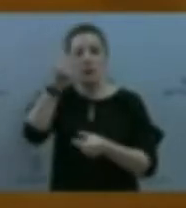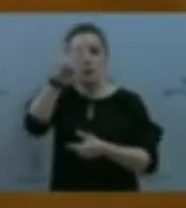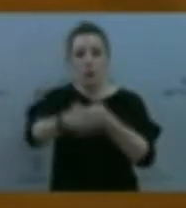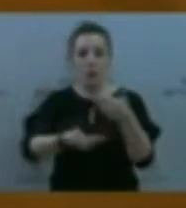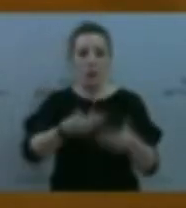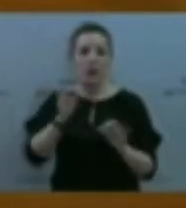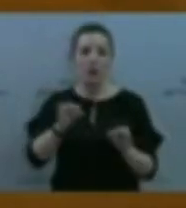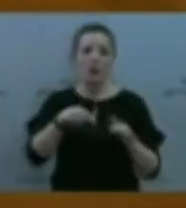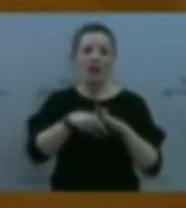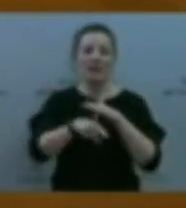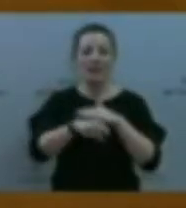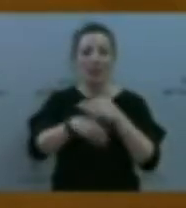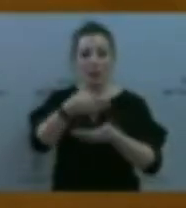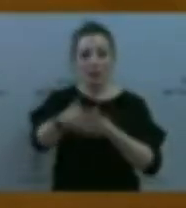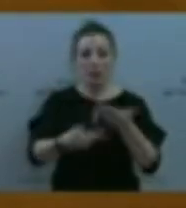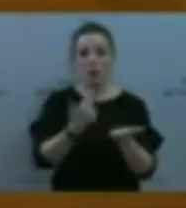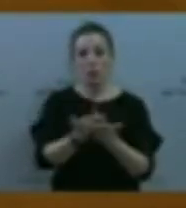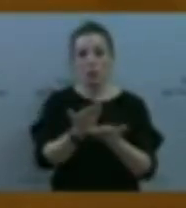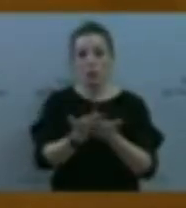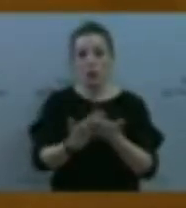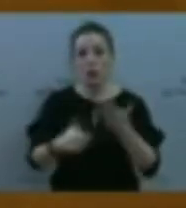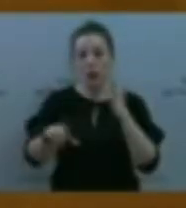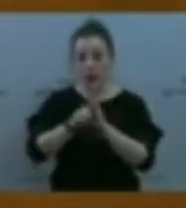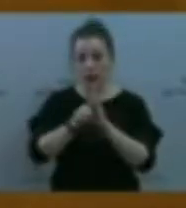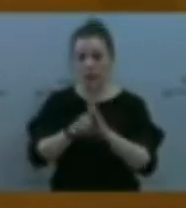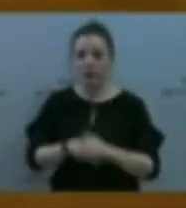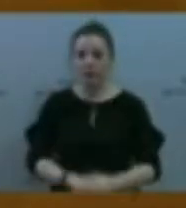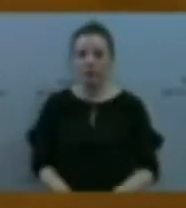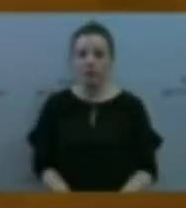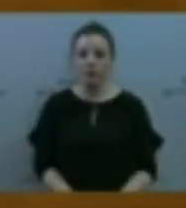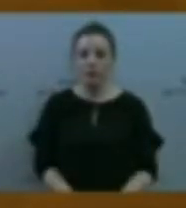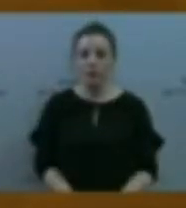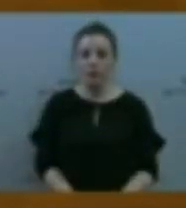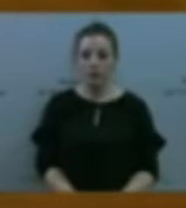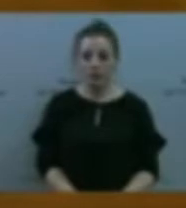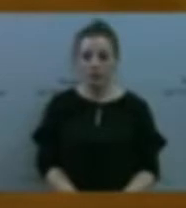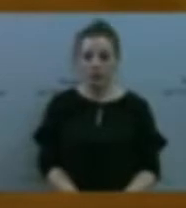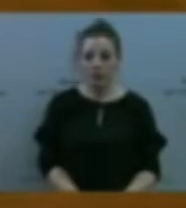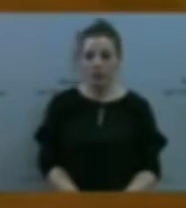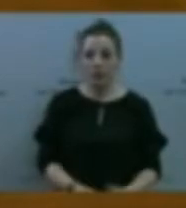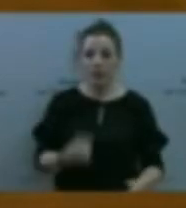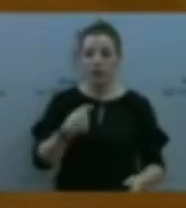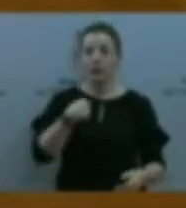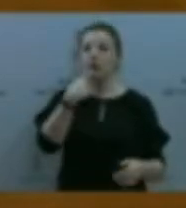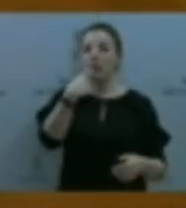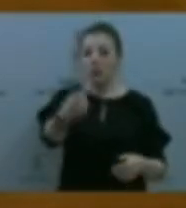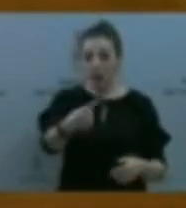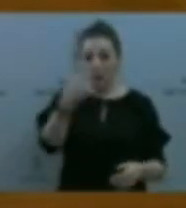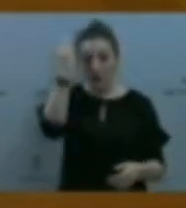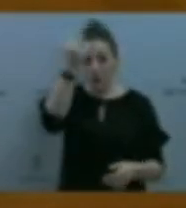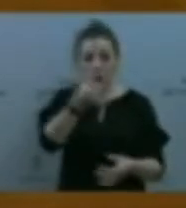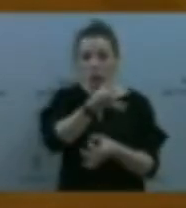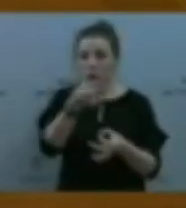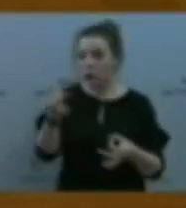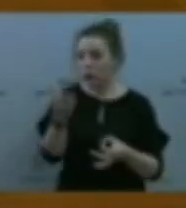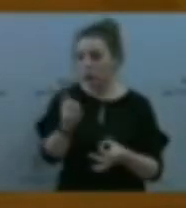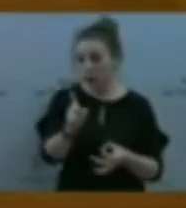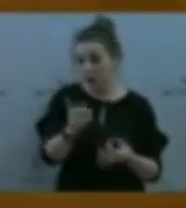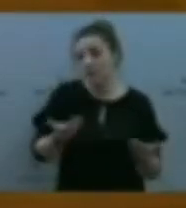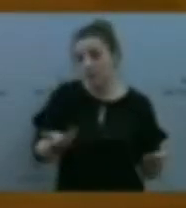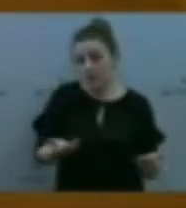ley. Y se lo dije, creíamos que era inoportuna y oportunista, ¿no? Y le recordábamos algo,